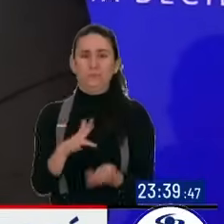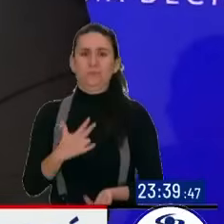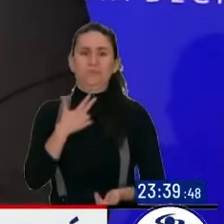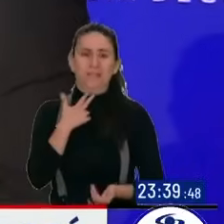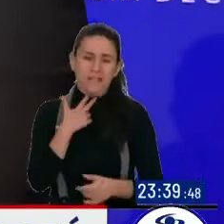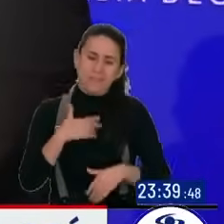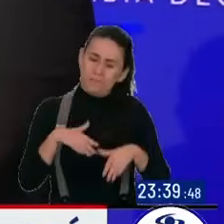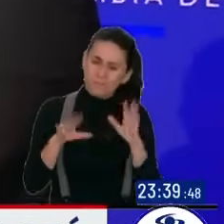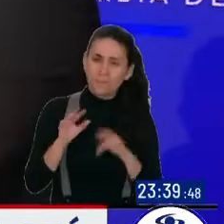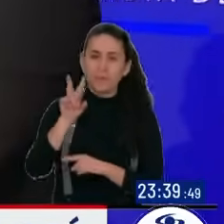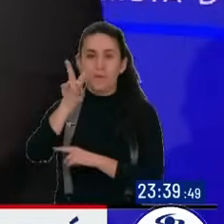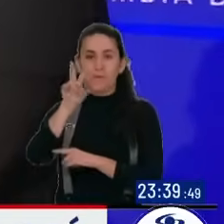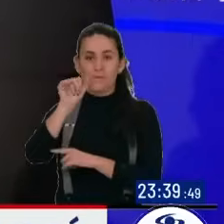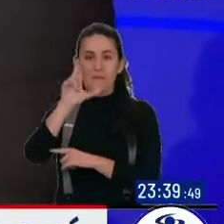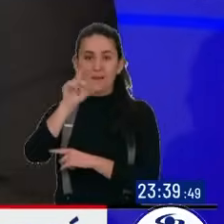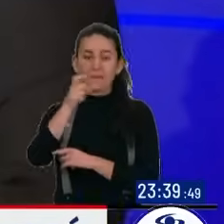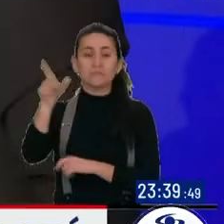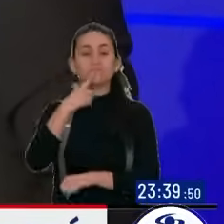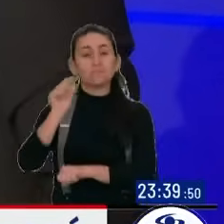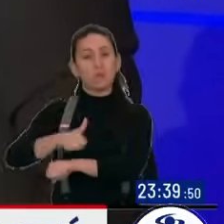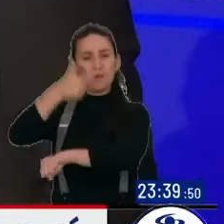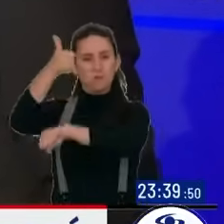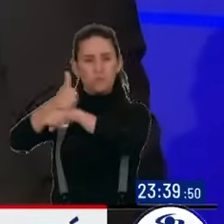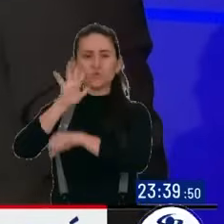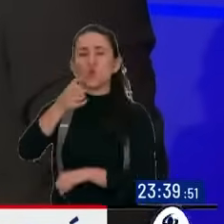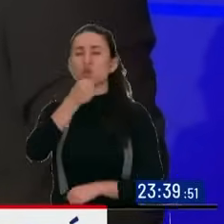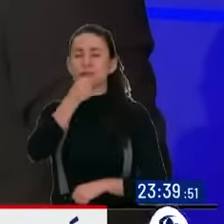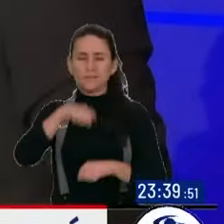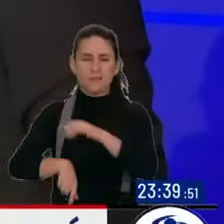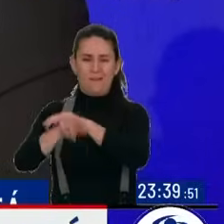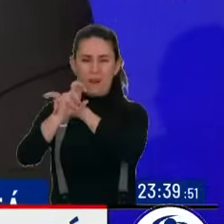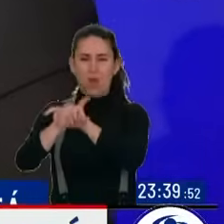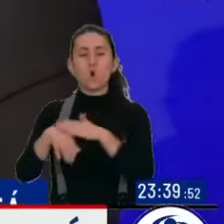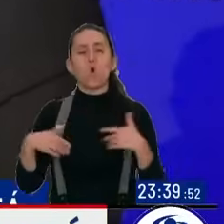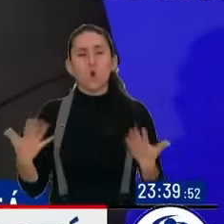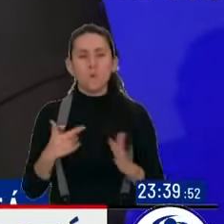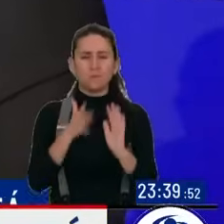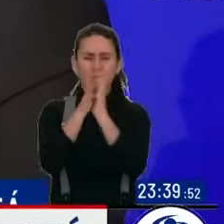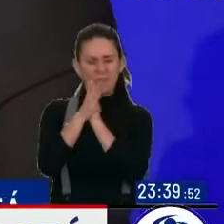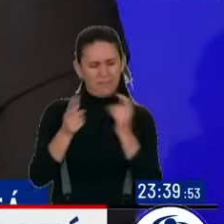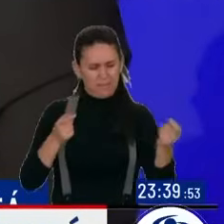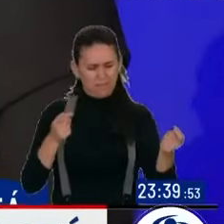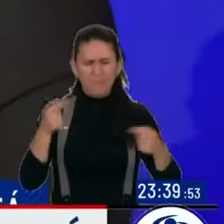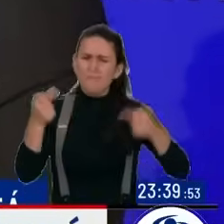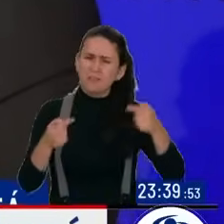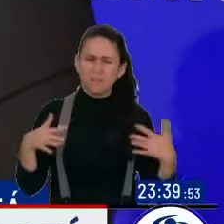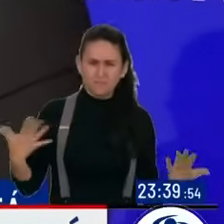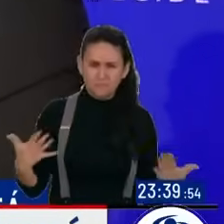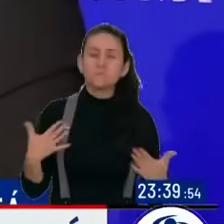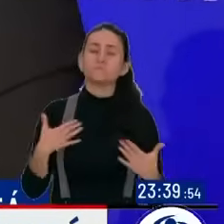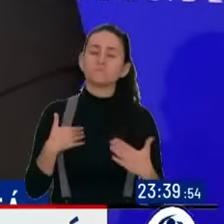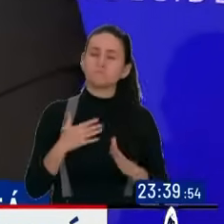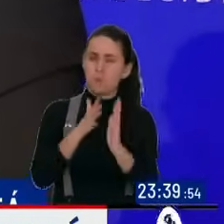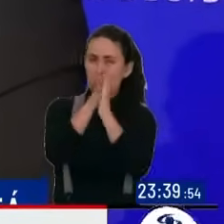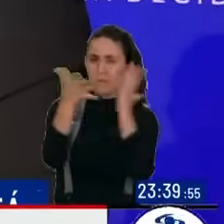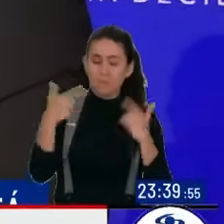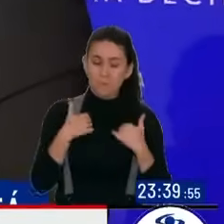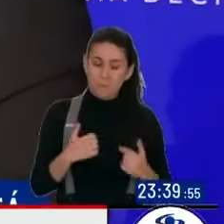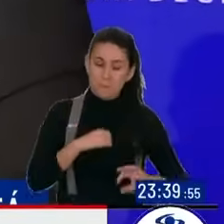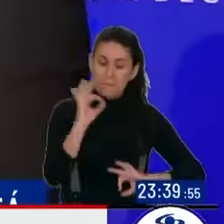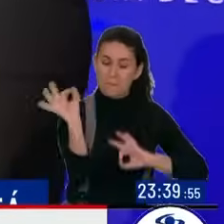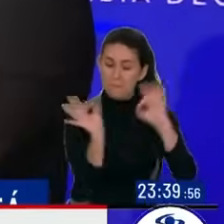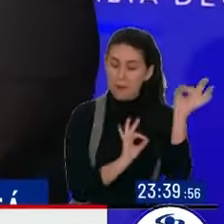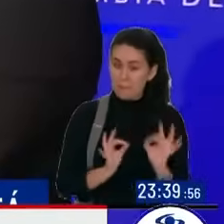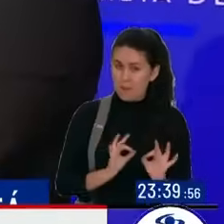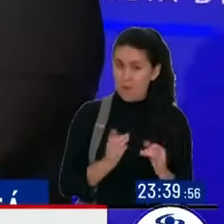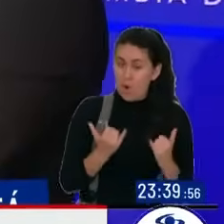Roberto Vargas, director de Noticias Caracol, hizo un preámbulo de lo que sería el debate. Y lo preparamos de una manera en la que la idea es que los señores